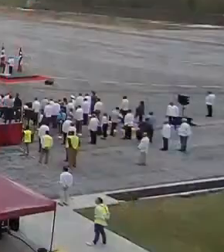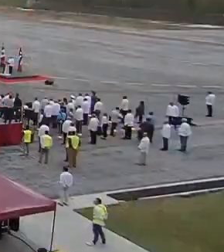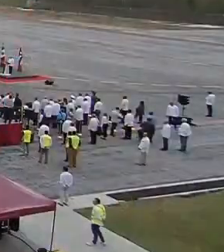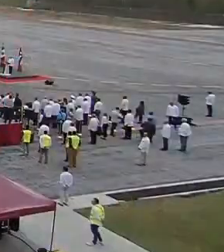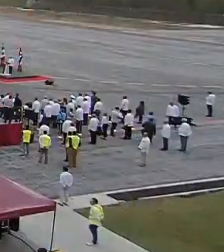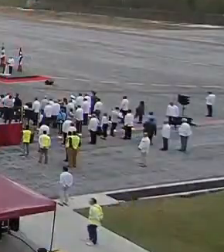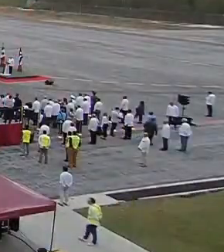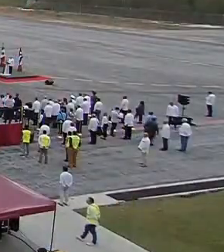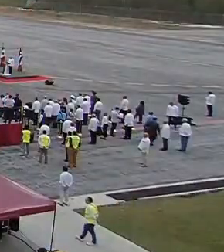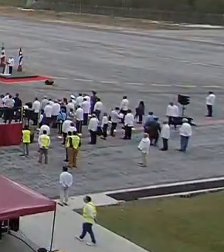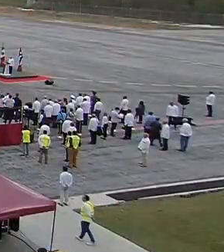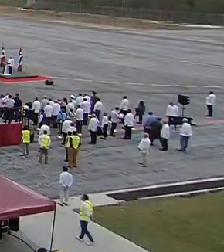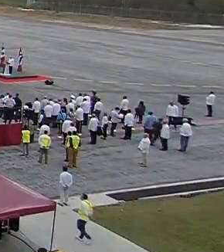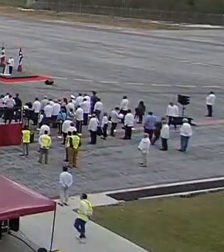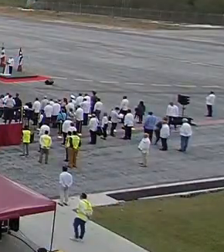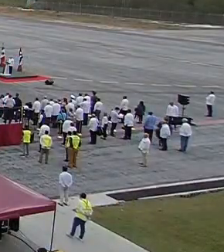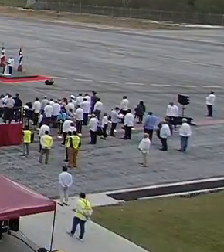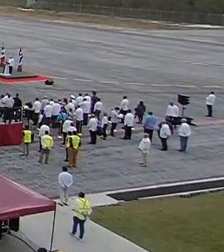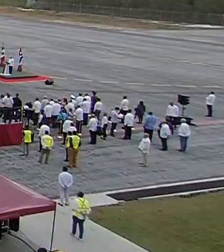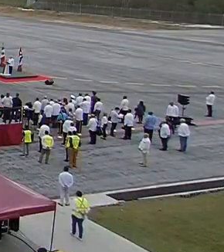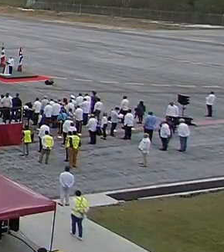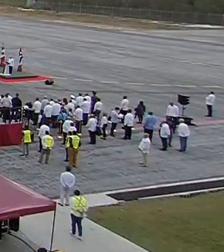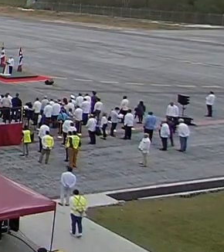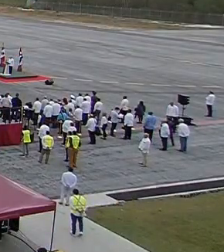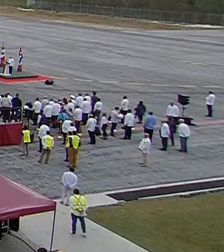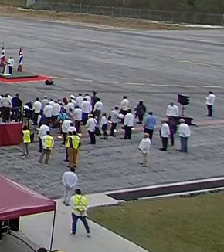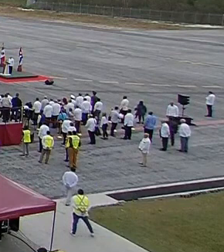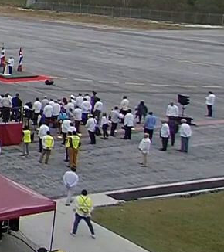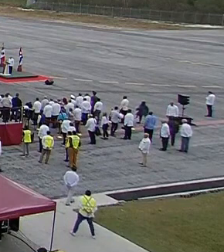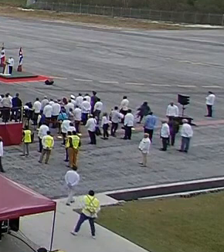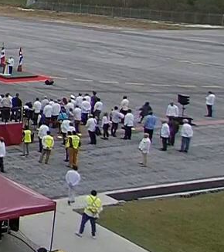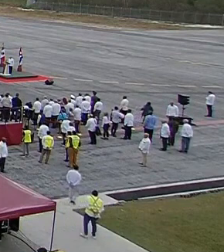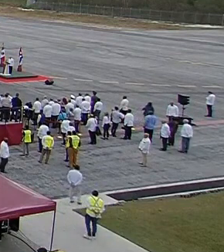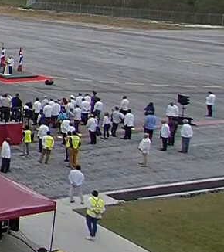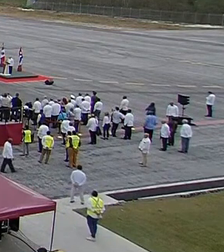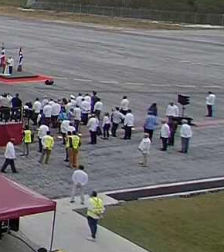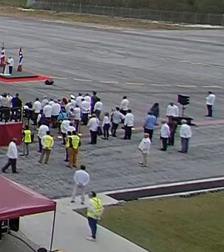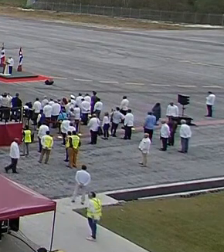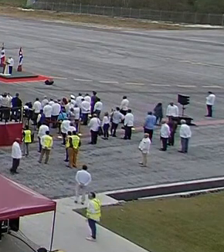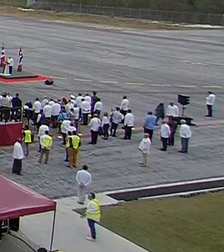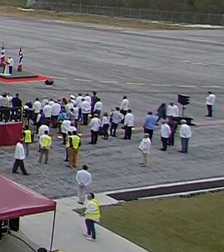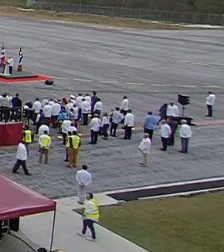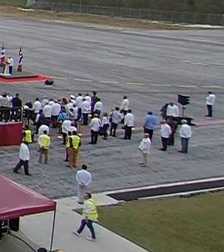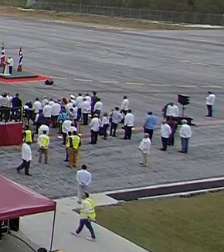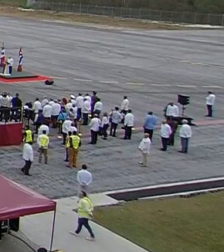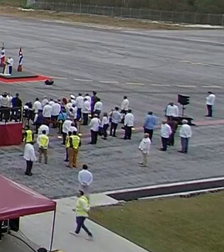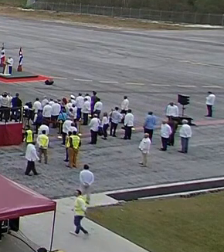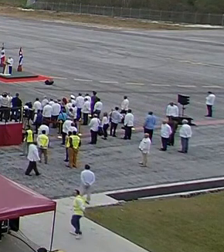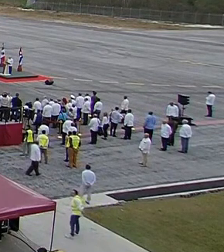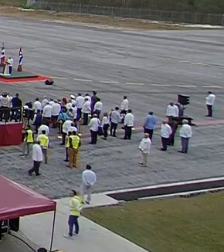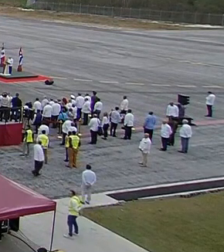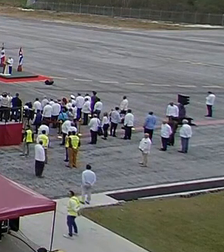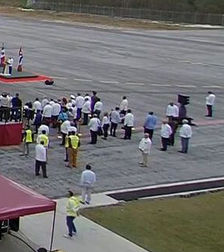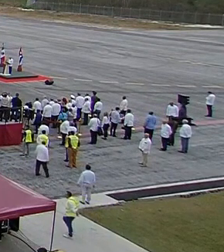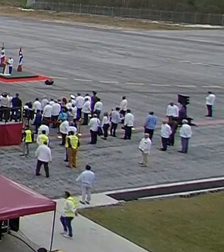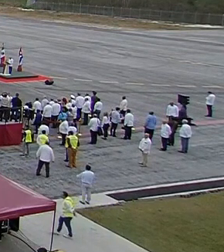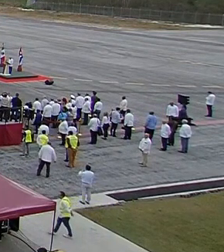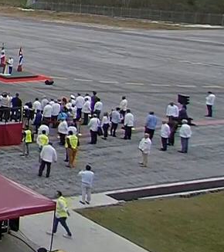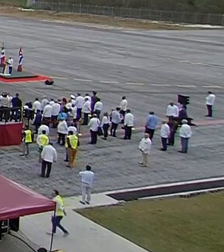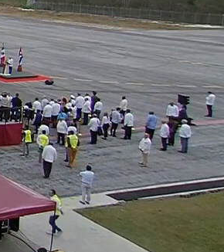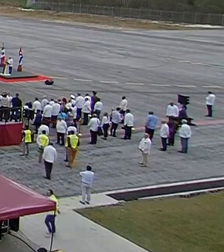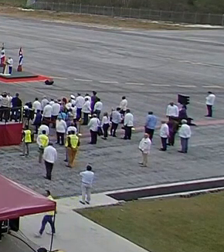Escuchemos el mensaje que dirige el licenciado Andrés Manuel López Obrador, presidente constitucional de los Estados